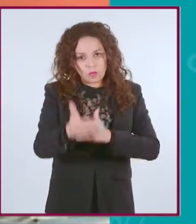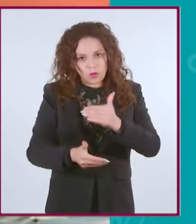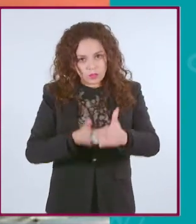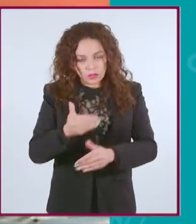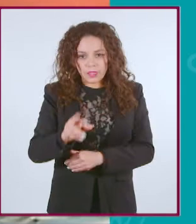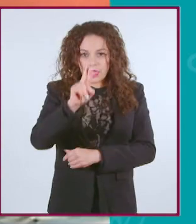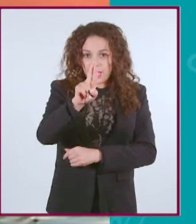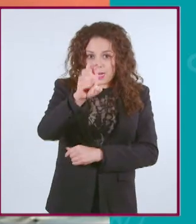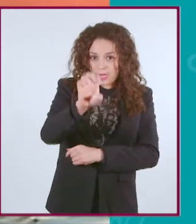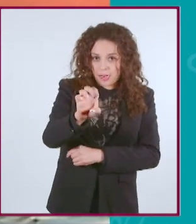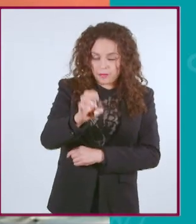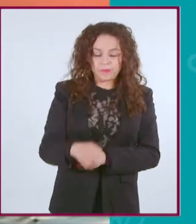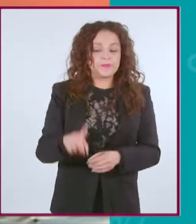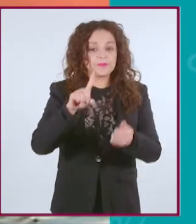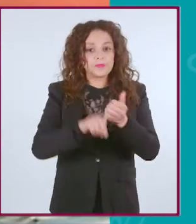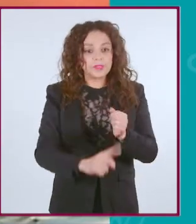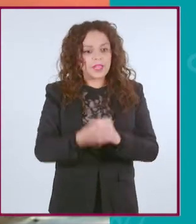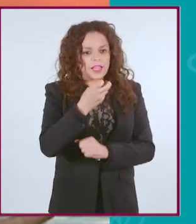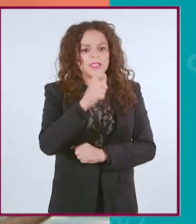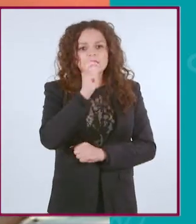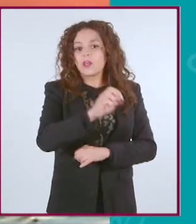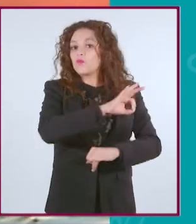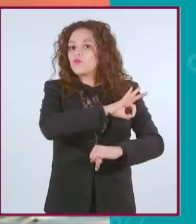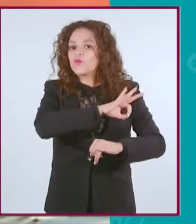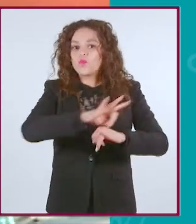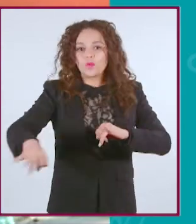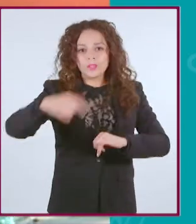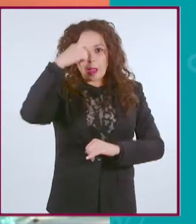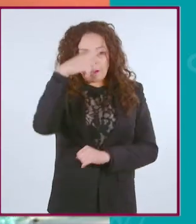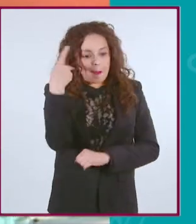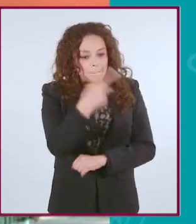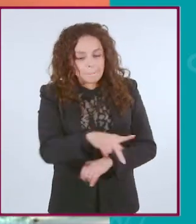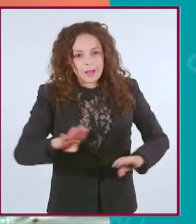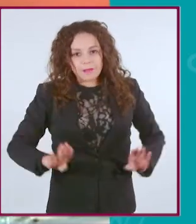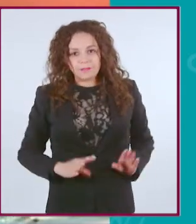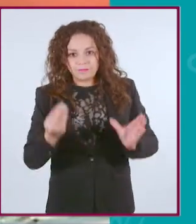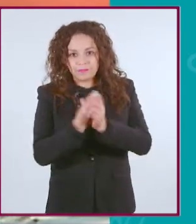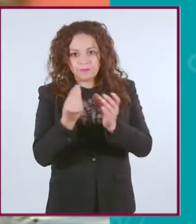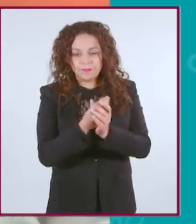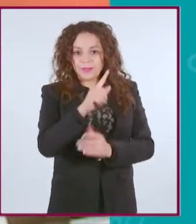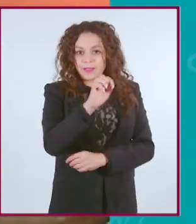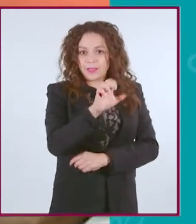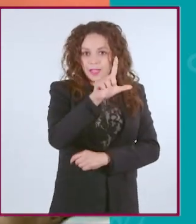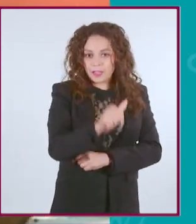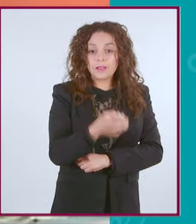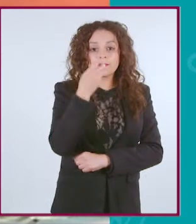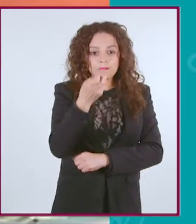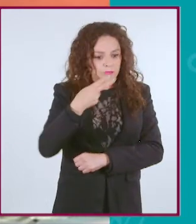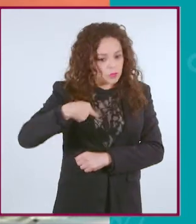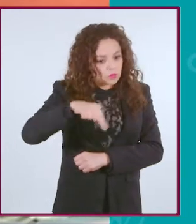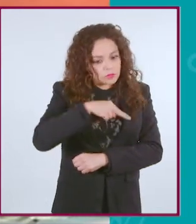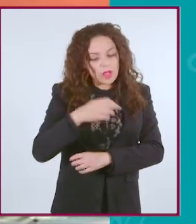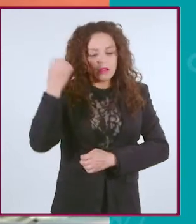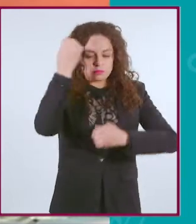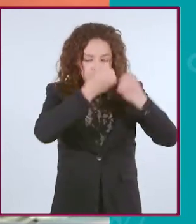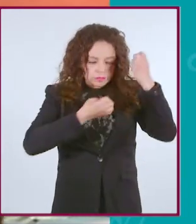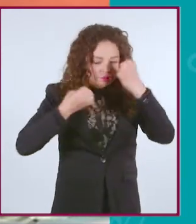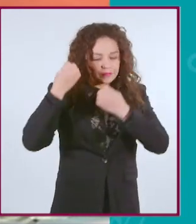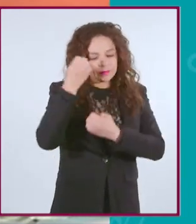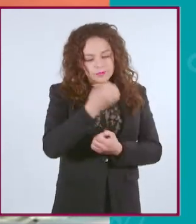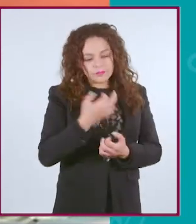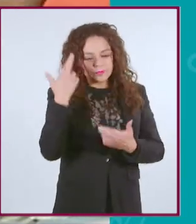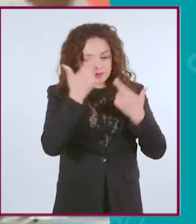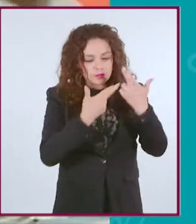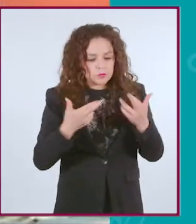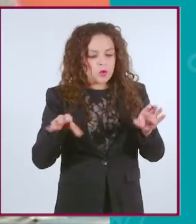del reproceso viene siendo lo que es el proceso final de la tela. Y con esto nosotros hacemos un análisis en cuestión de tejido, en cuestión